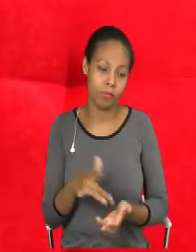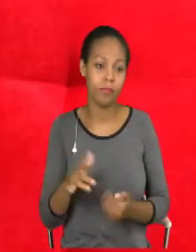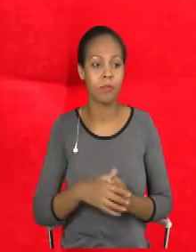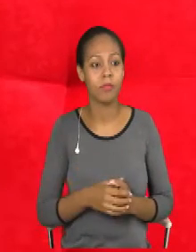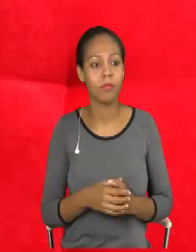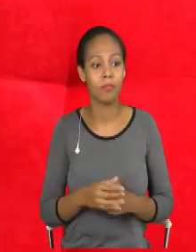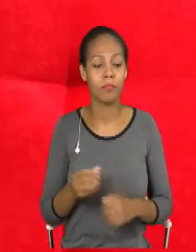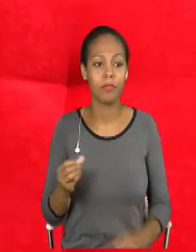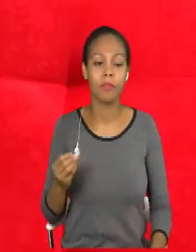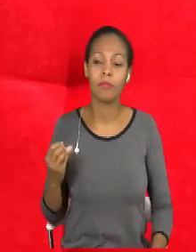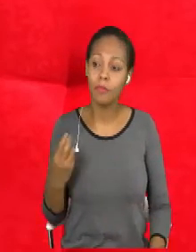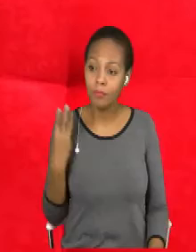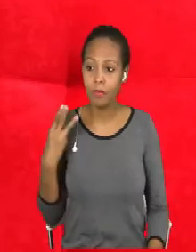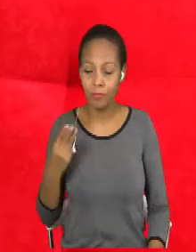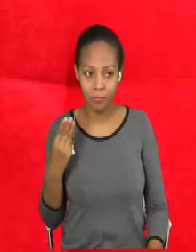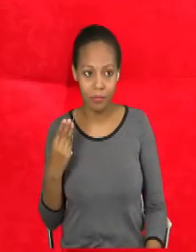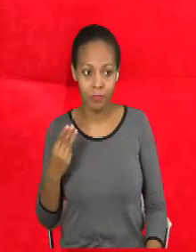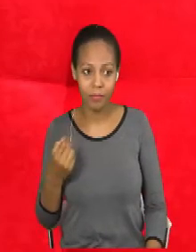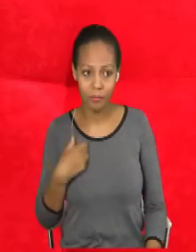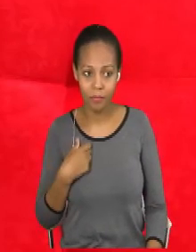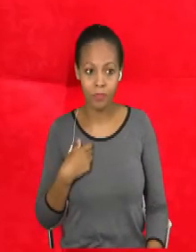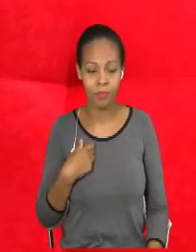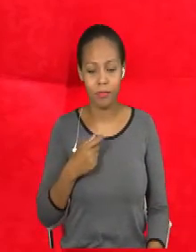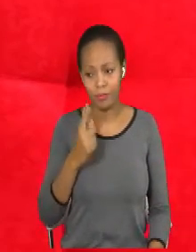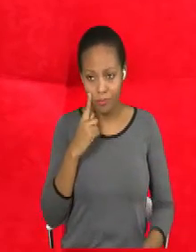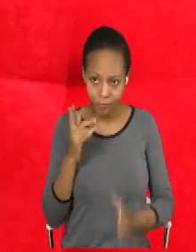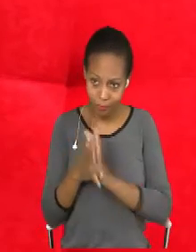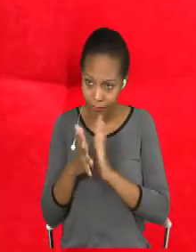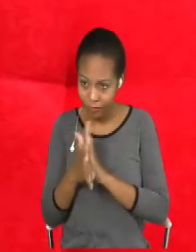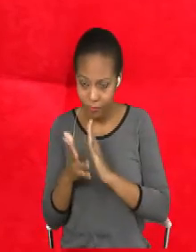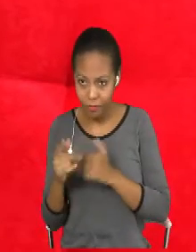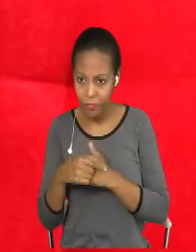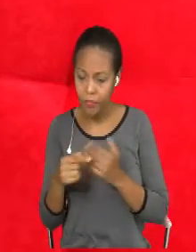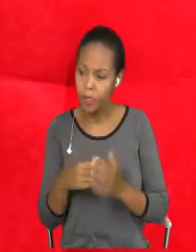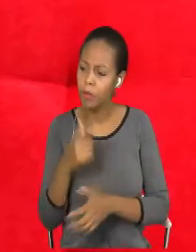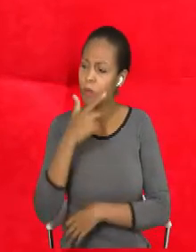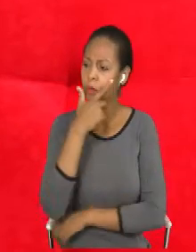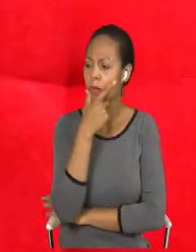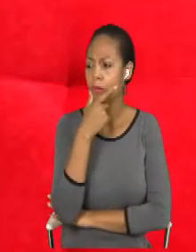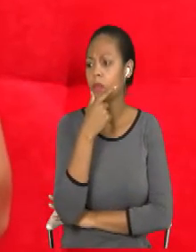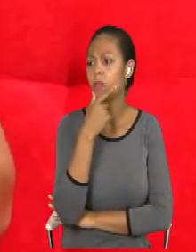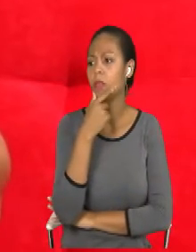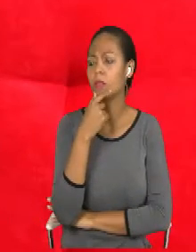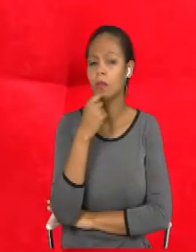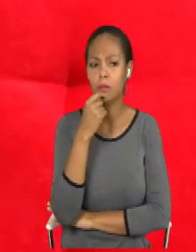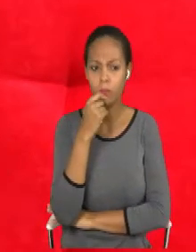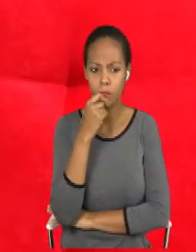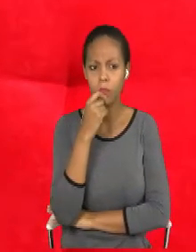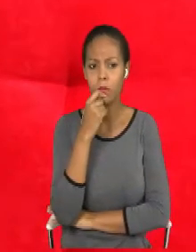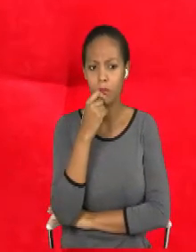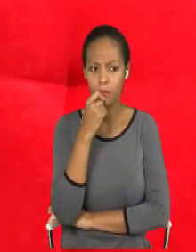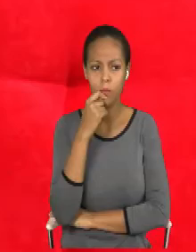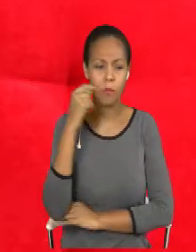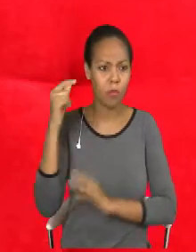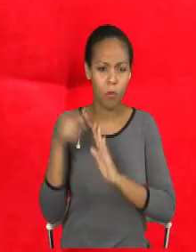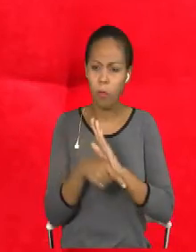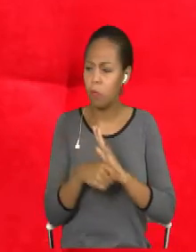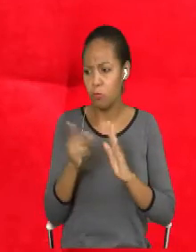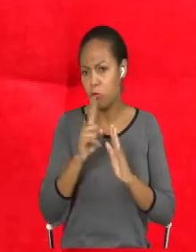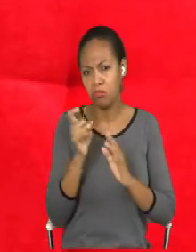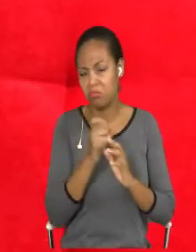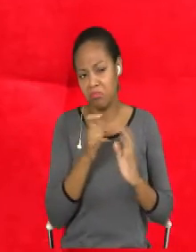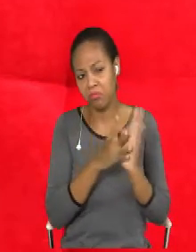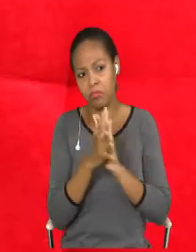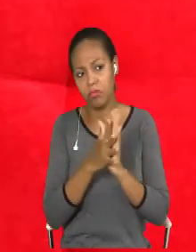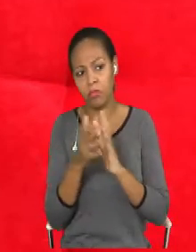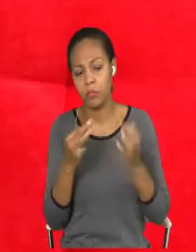y le cuento la idea, me cree sin necesidad de ahondar en detalles,